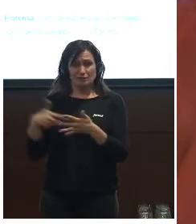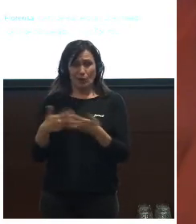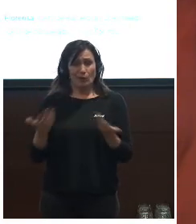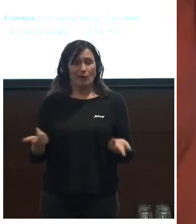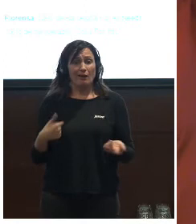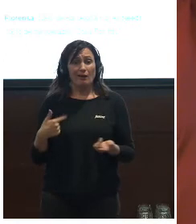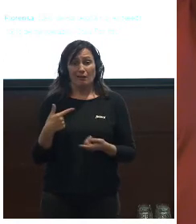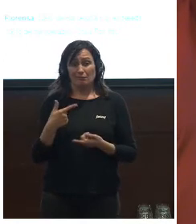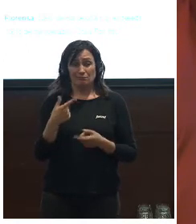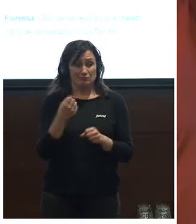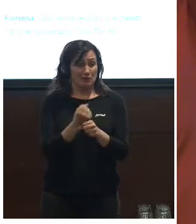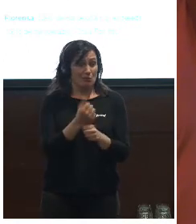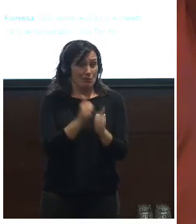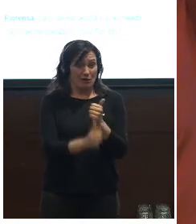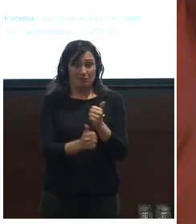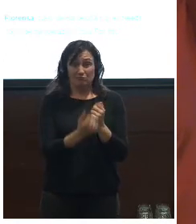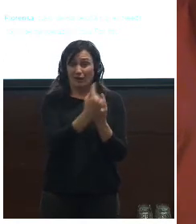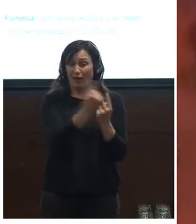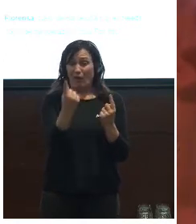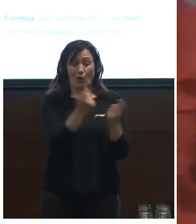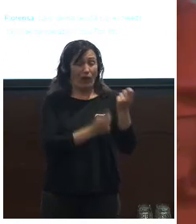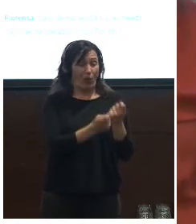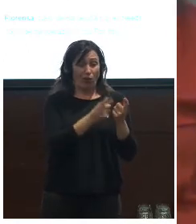uno atender su negocio